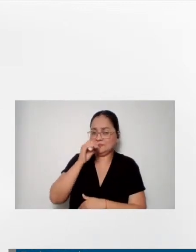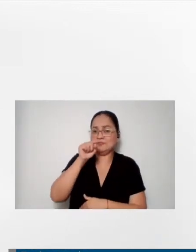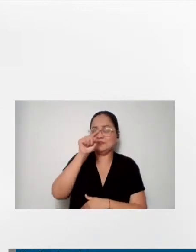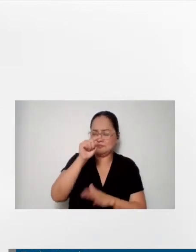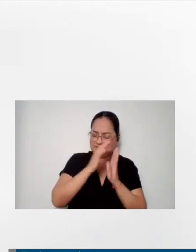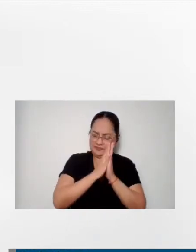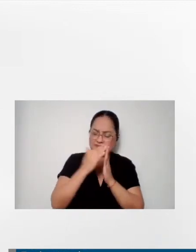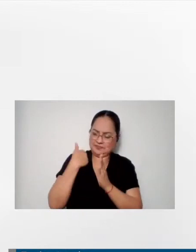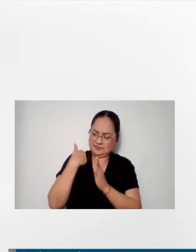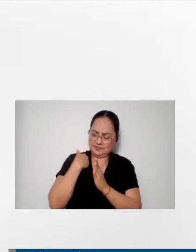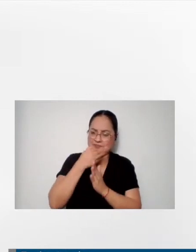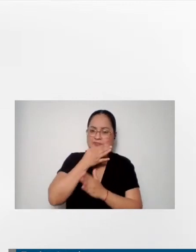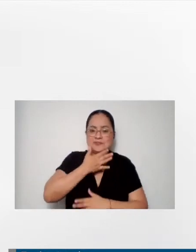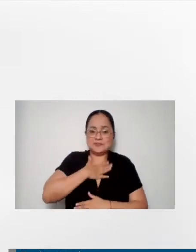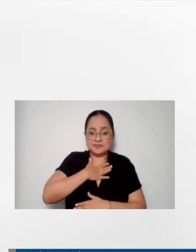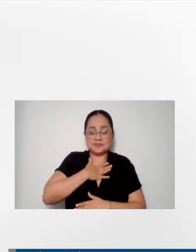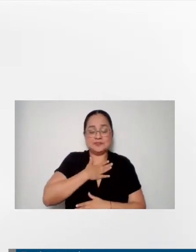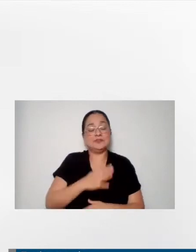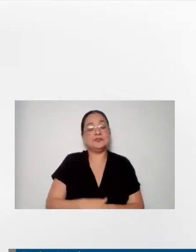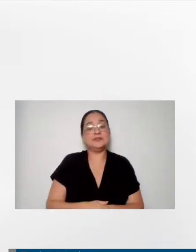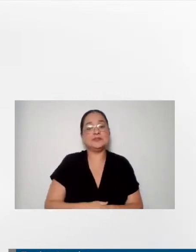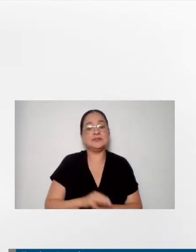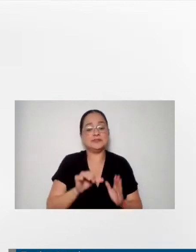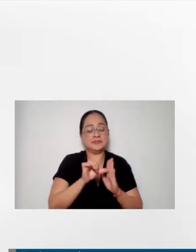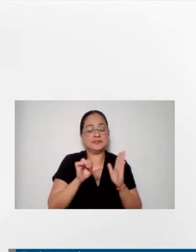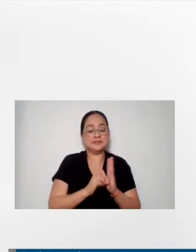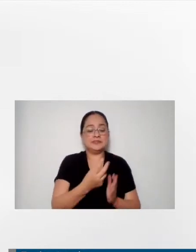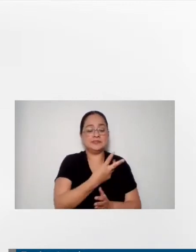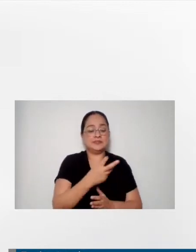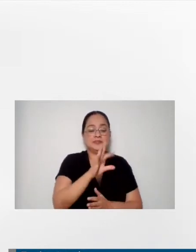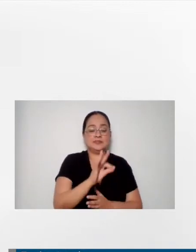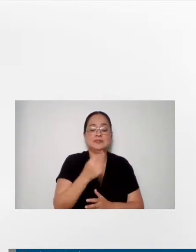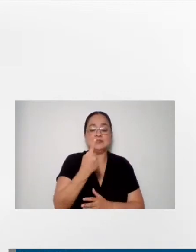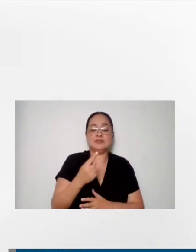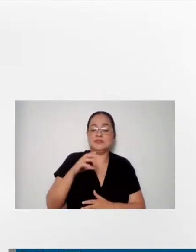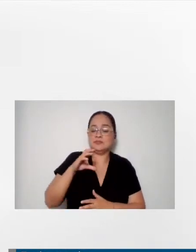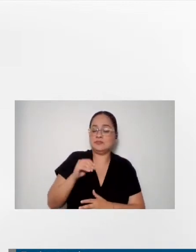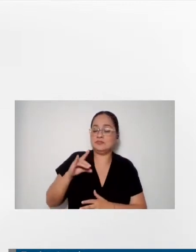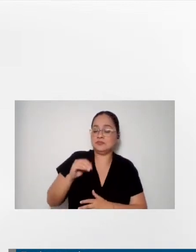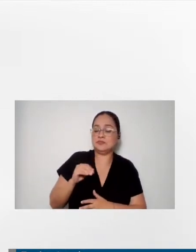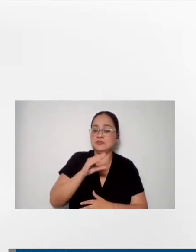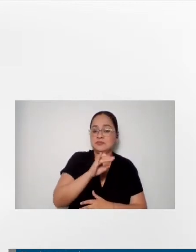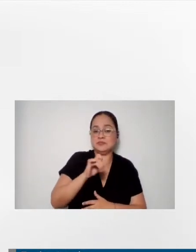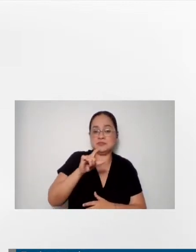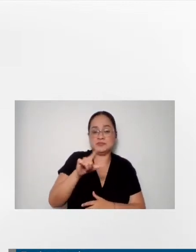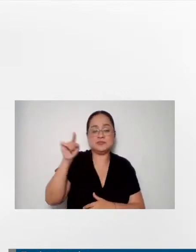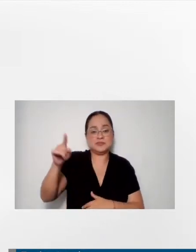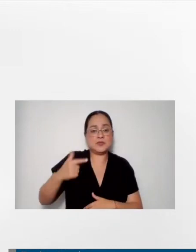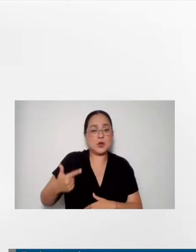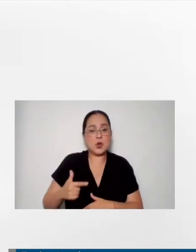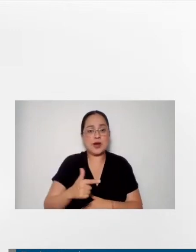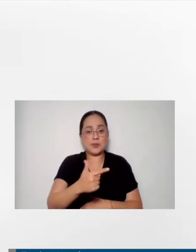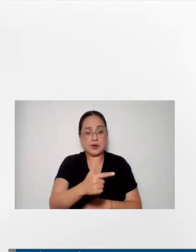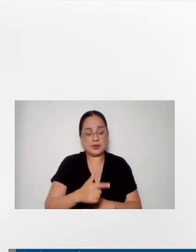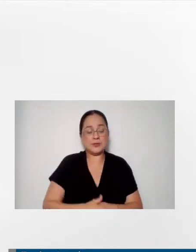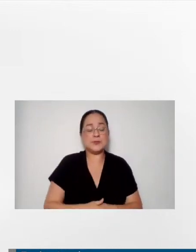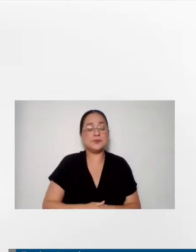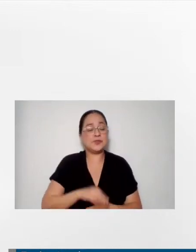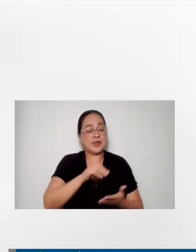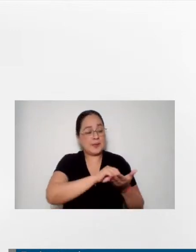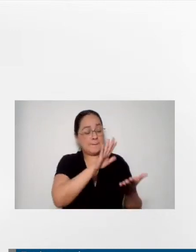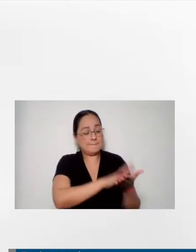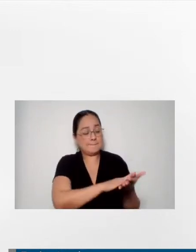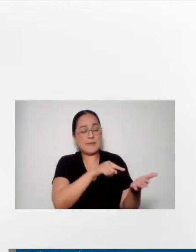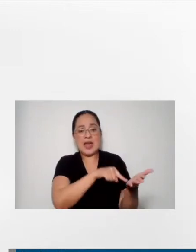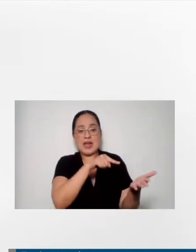dice, el artículo 341 del Código Civil de Guanajuato, ¿no? Que establecía que